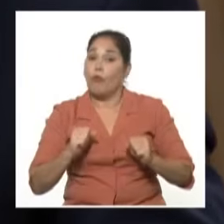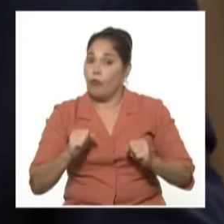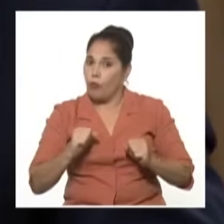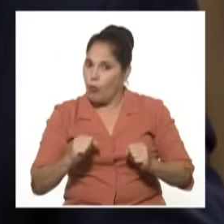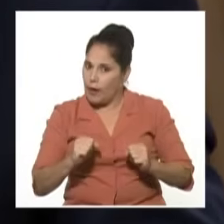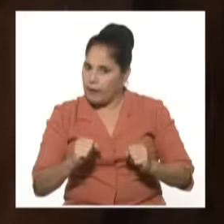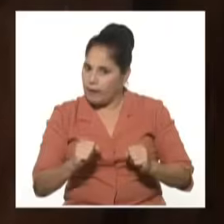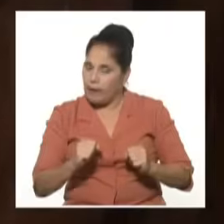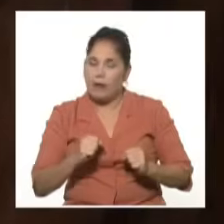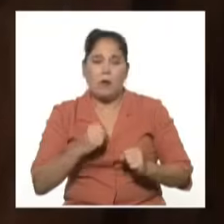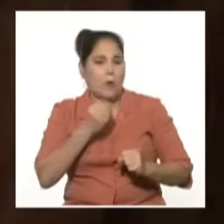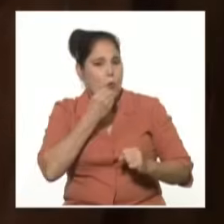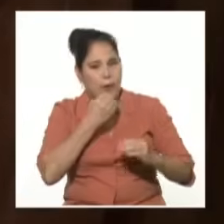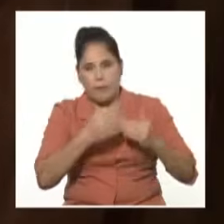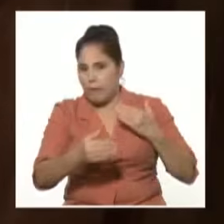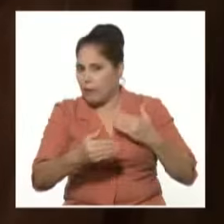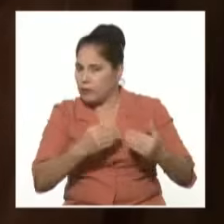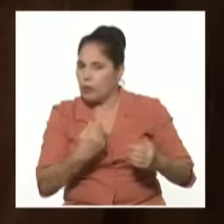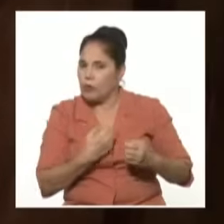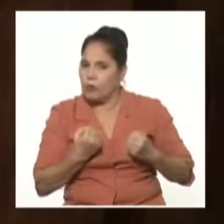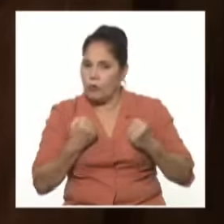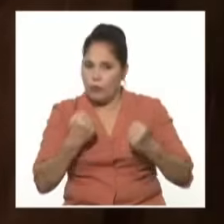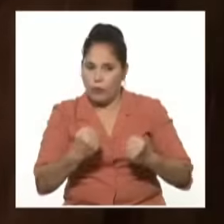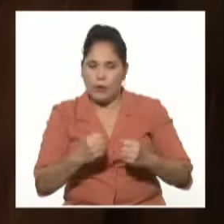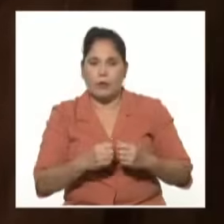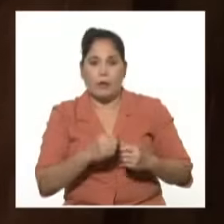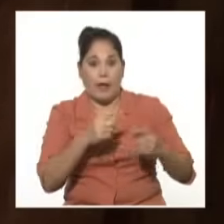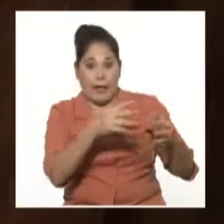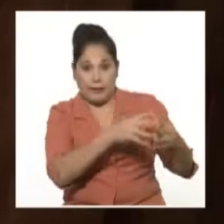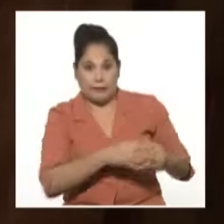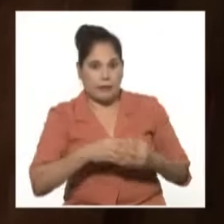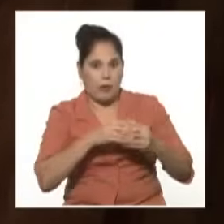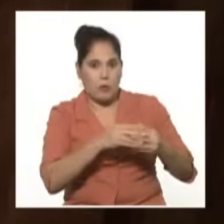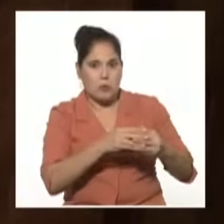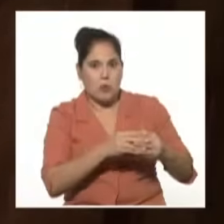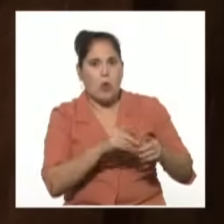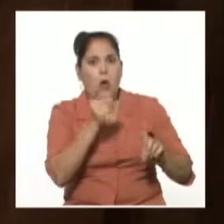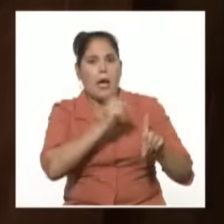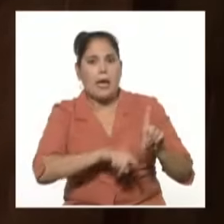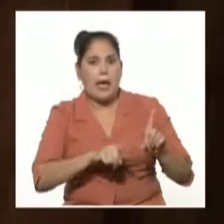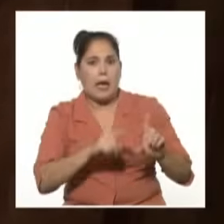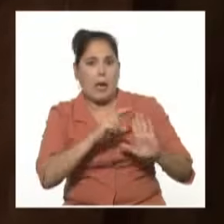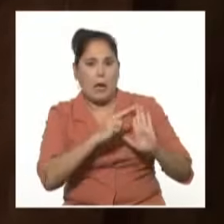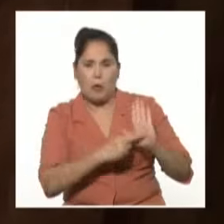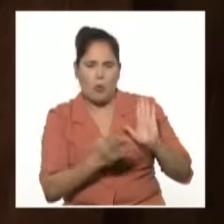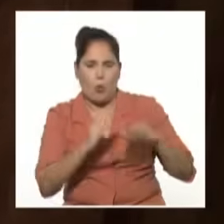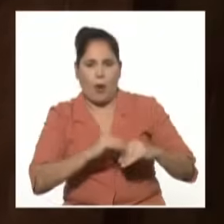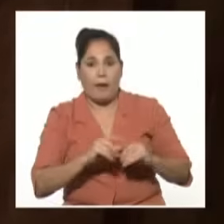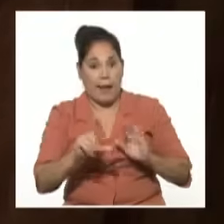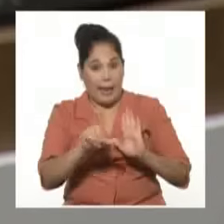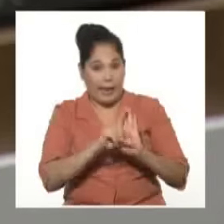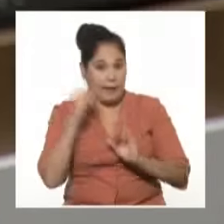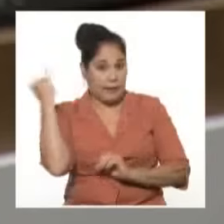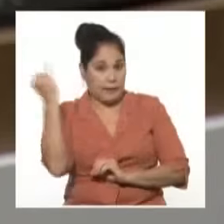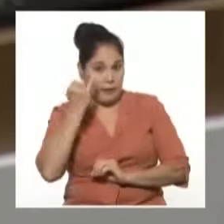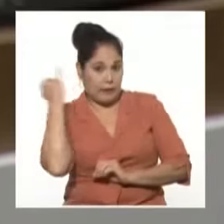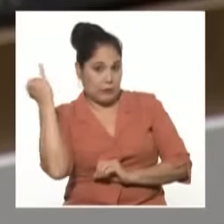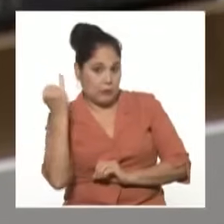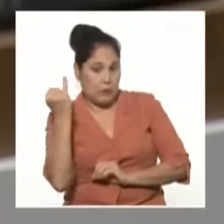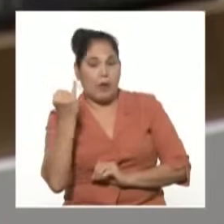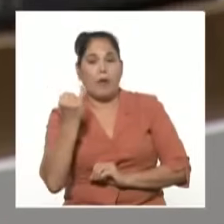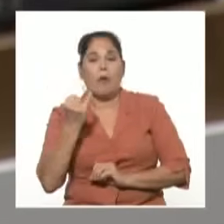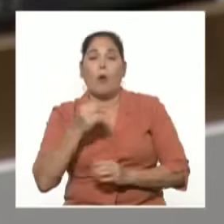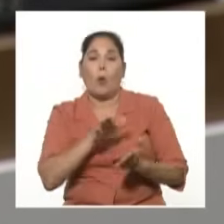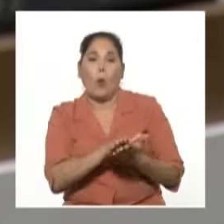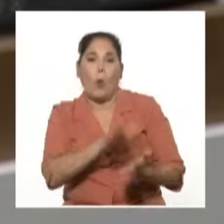larga y desigual. Las reglas del enemigo es que no existen reglas. Las leyes internacionales, los